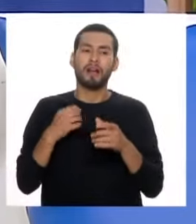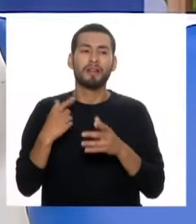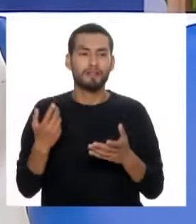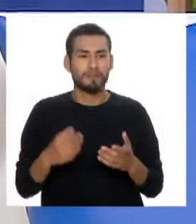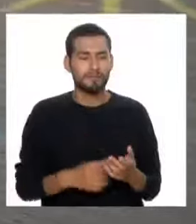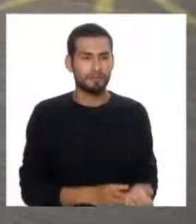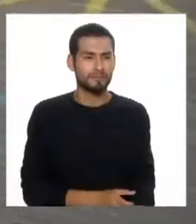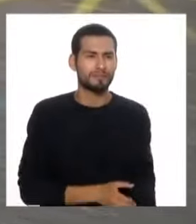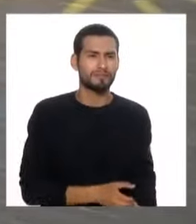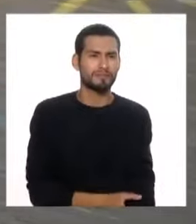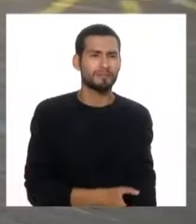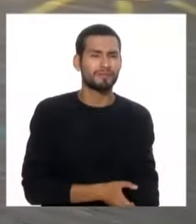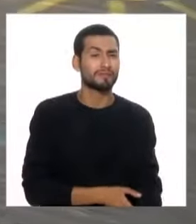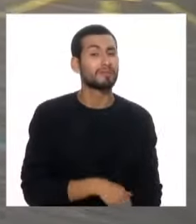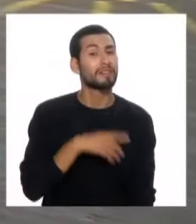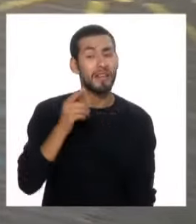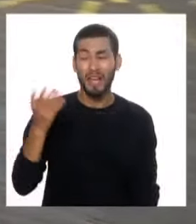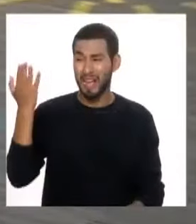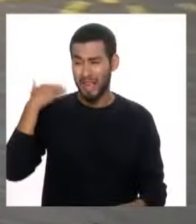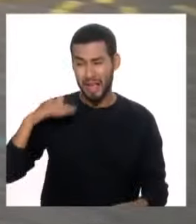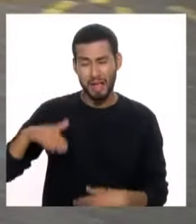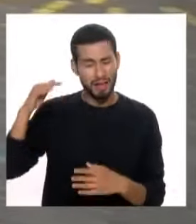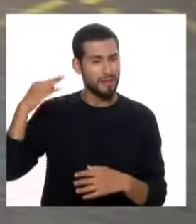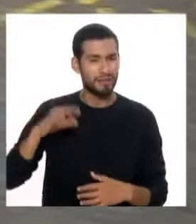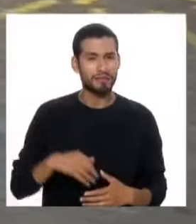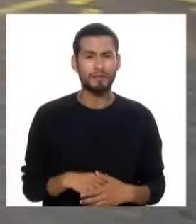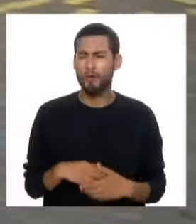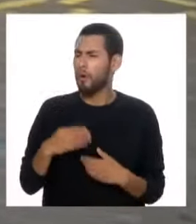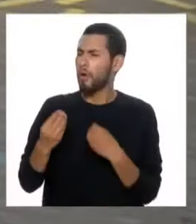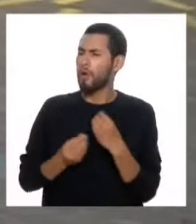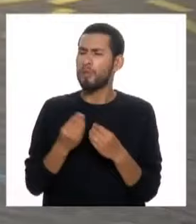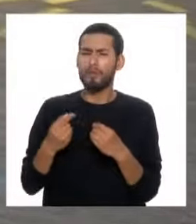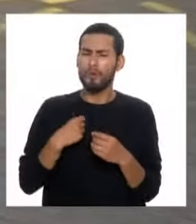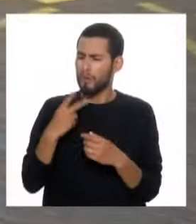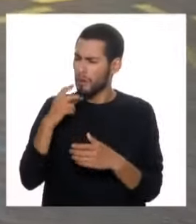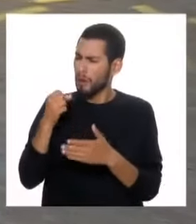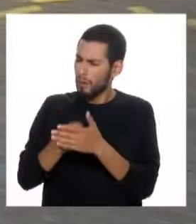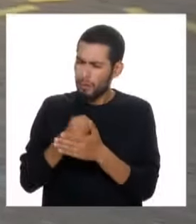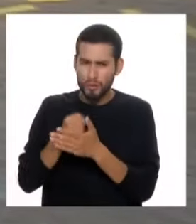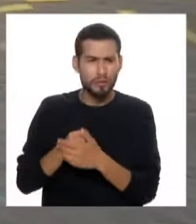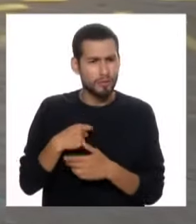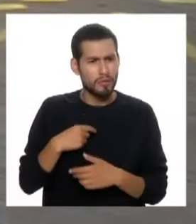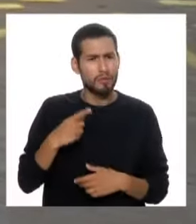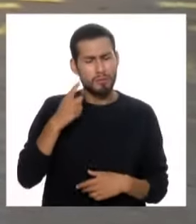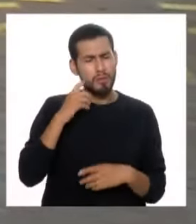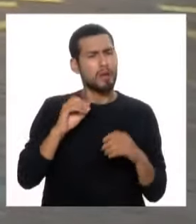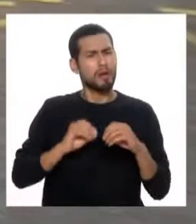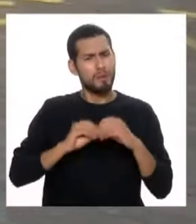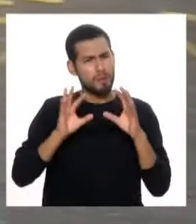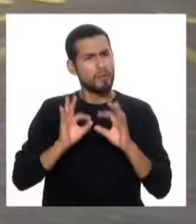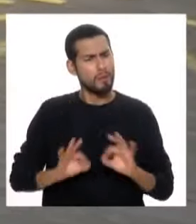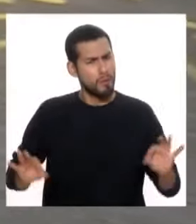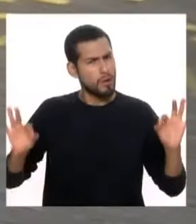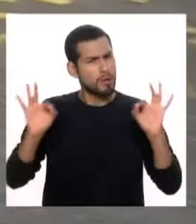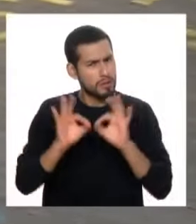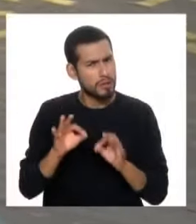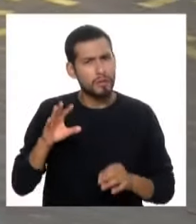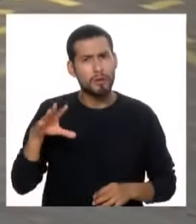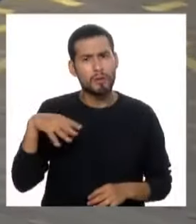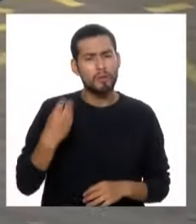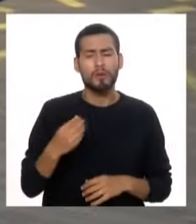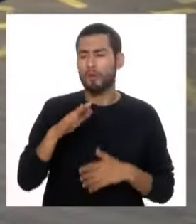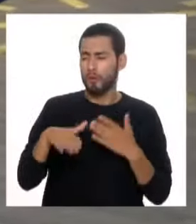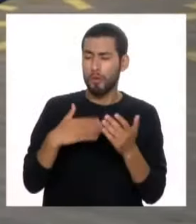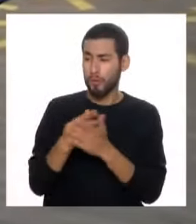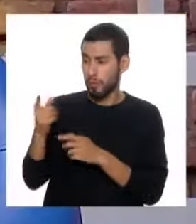aprendió siempre, de niño, ¿no? Es de siempre. Cómo te vengo escuchando y me parece sumamente importante, porque todo lo que